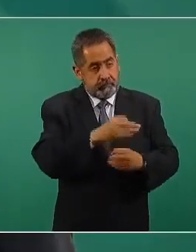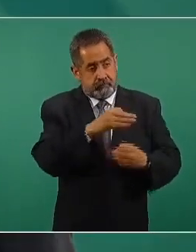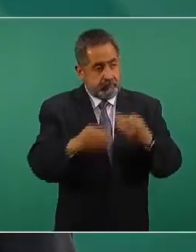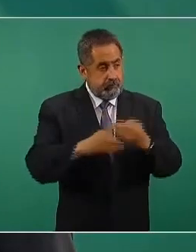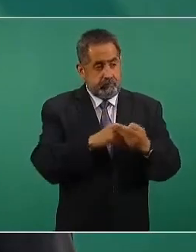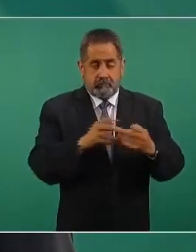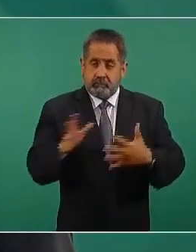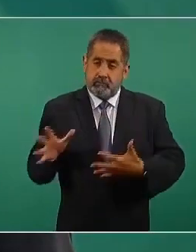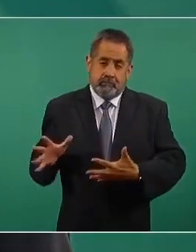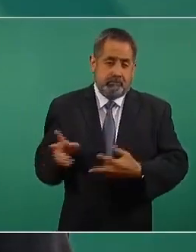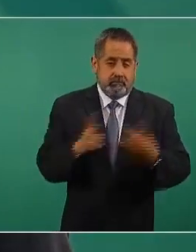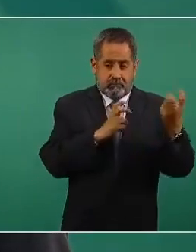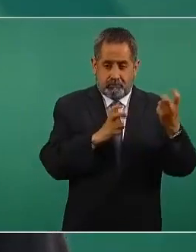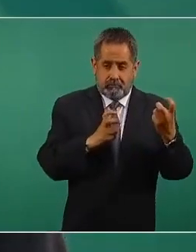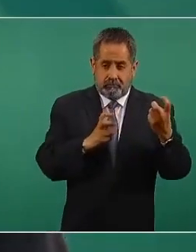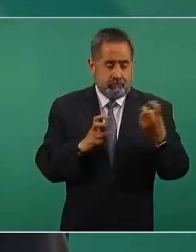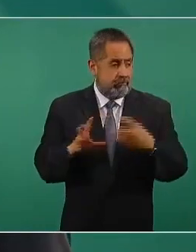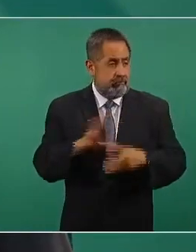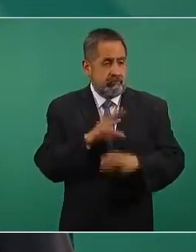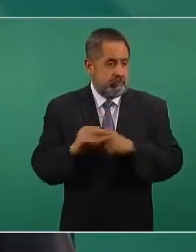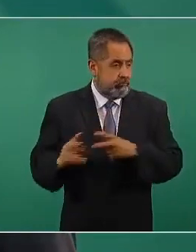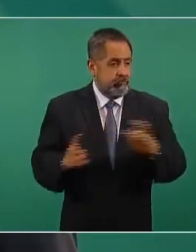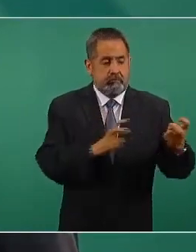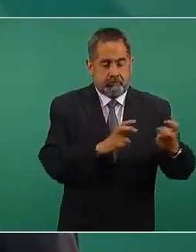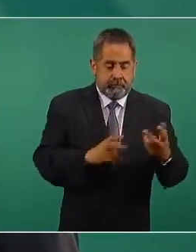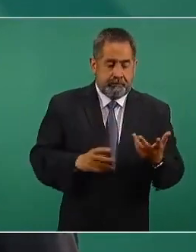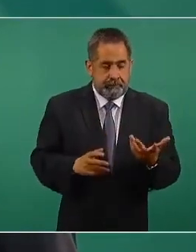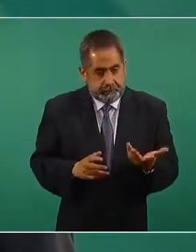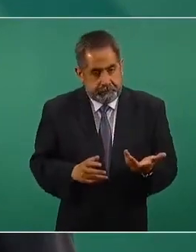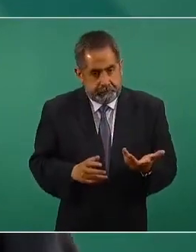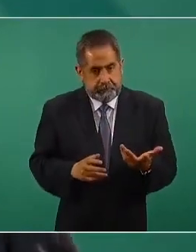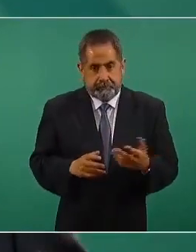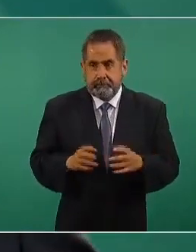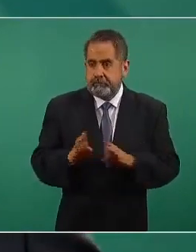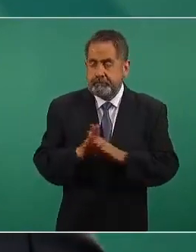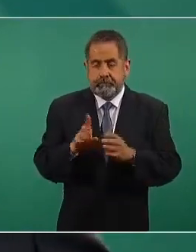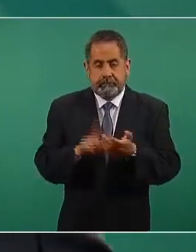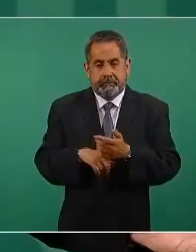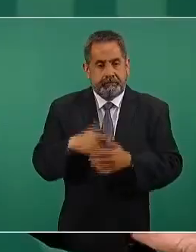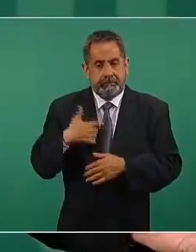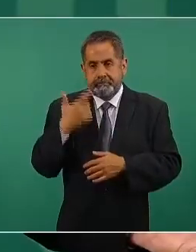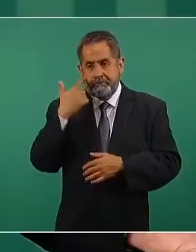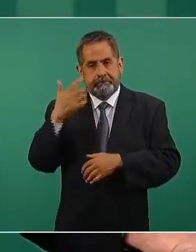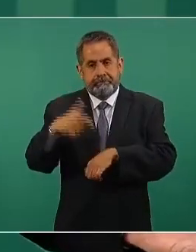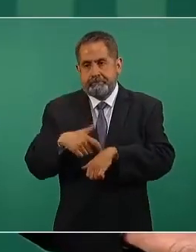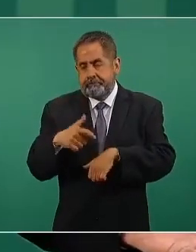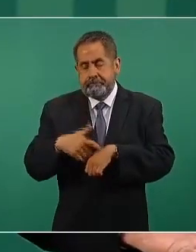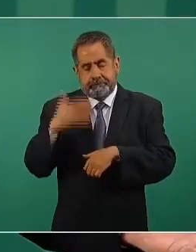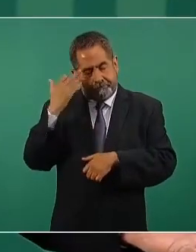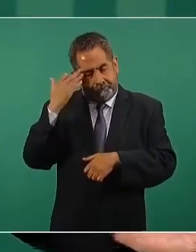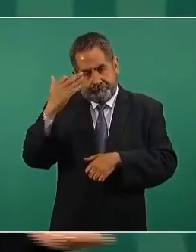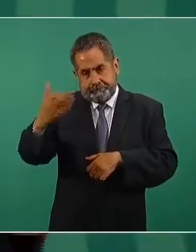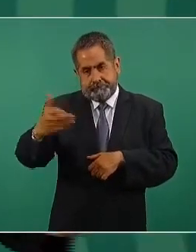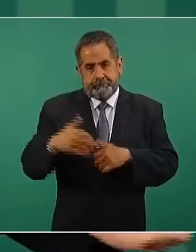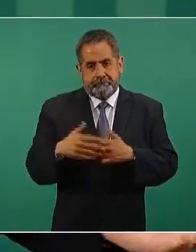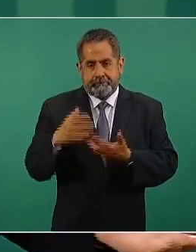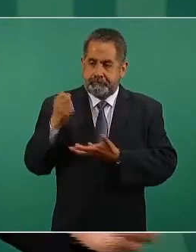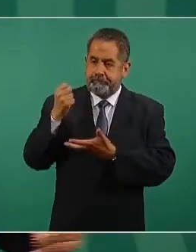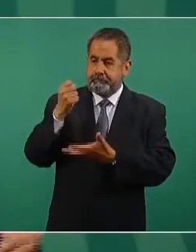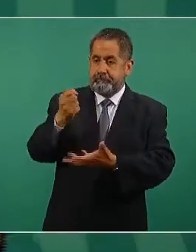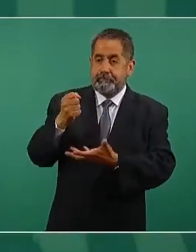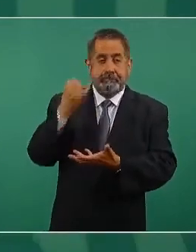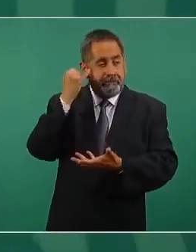el daño causado a la nación, pues no nos alcanzaría el